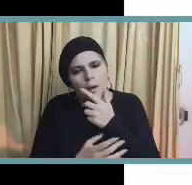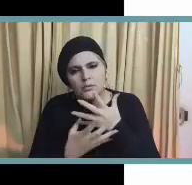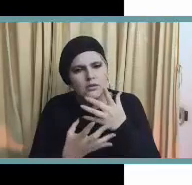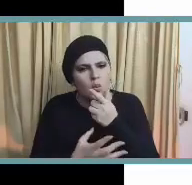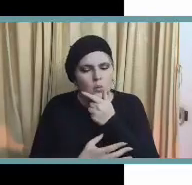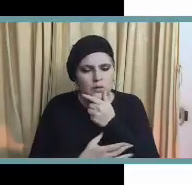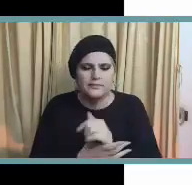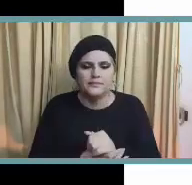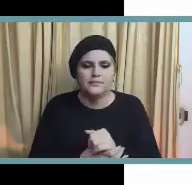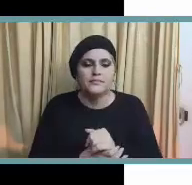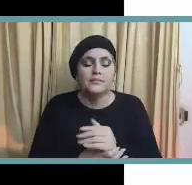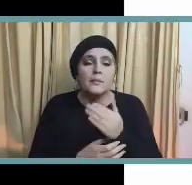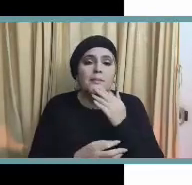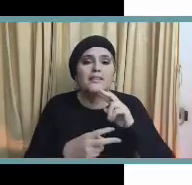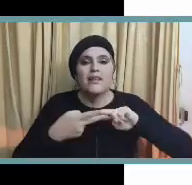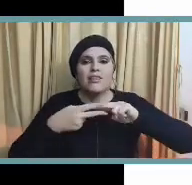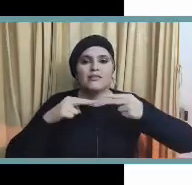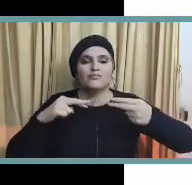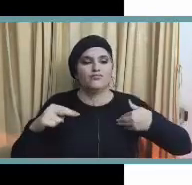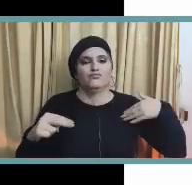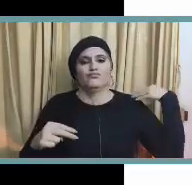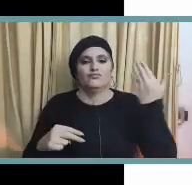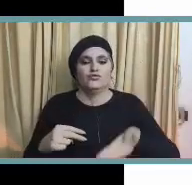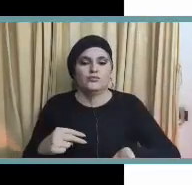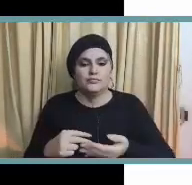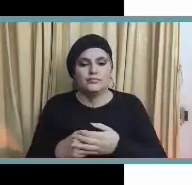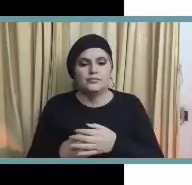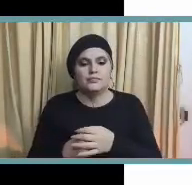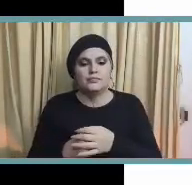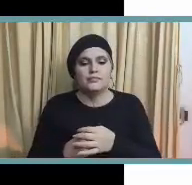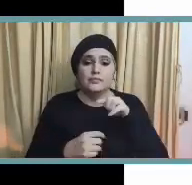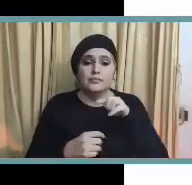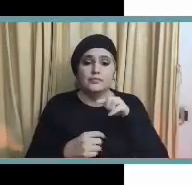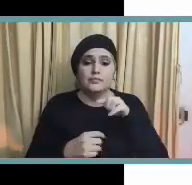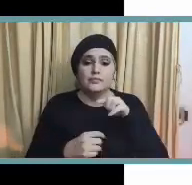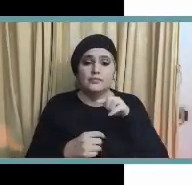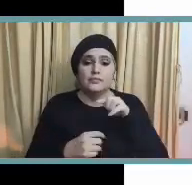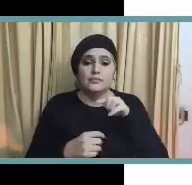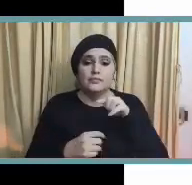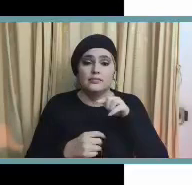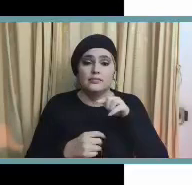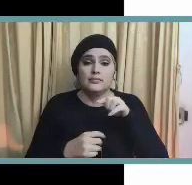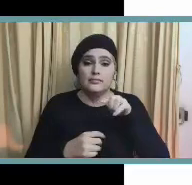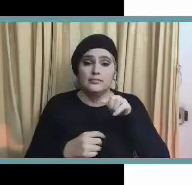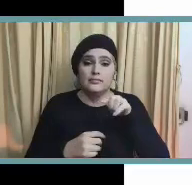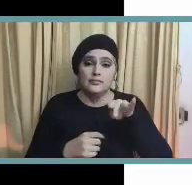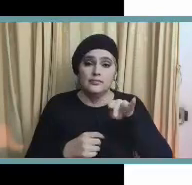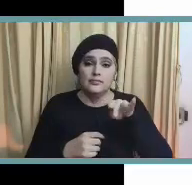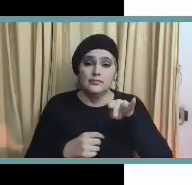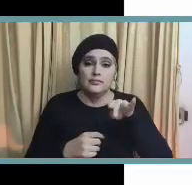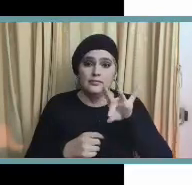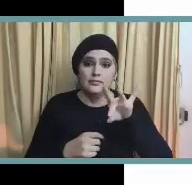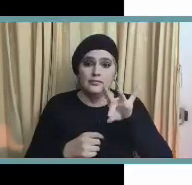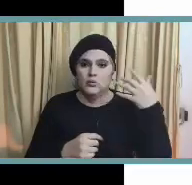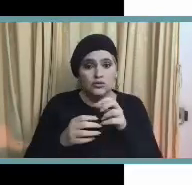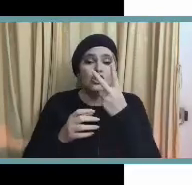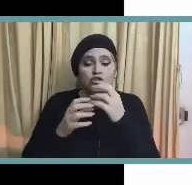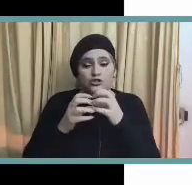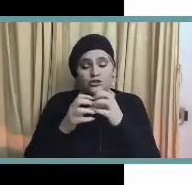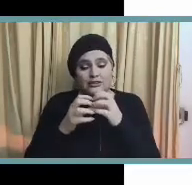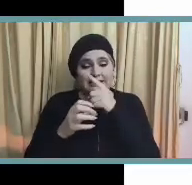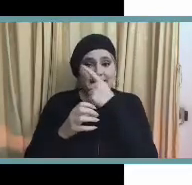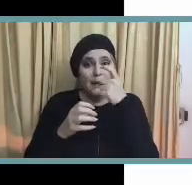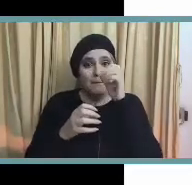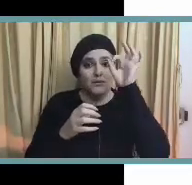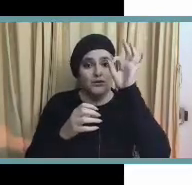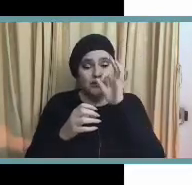tiene, digamos, un factor muy importante. Los gemelos homocigotos que comparten el 100% de los genes, hay una